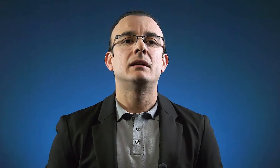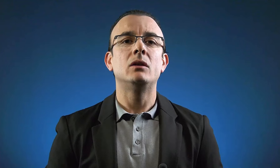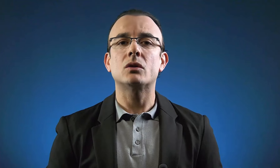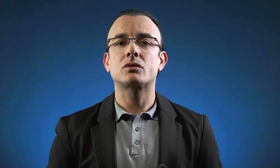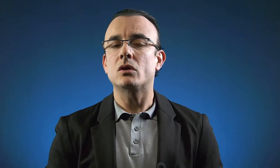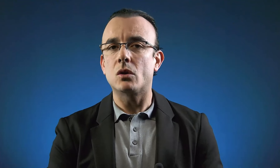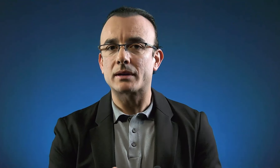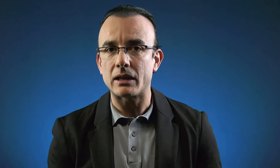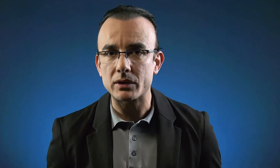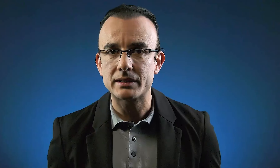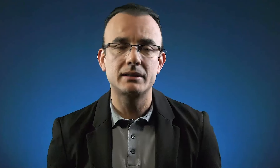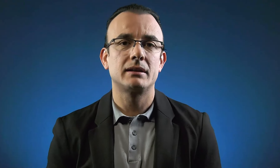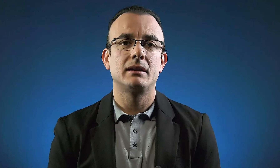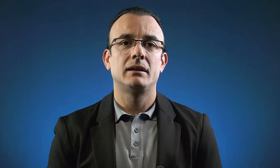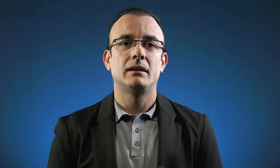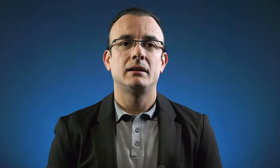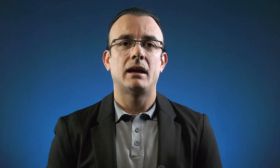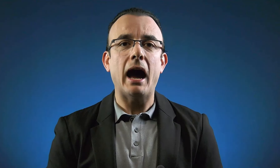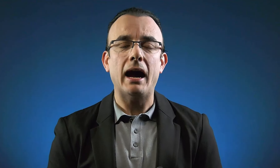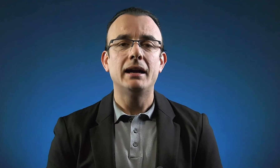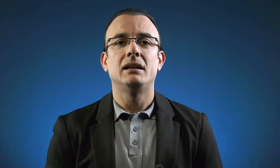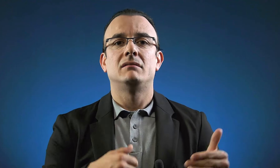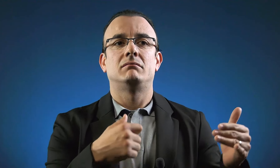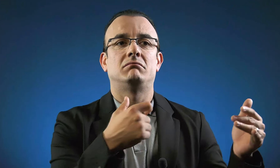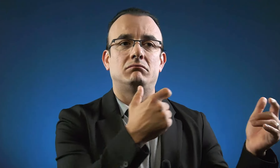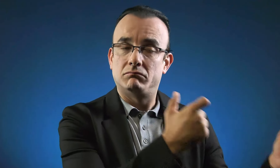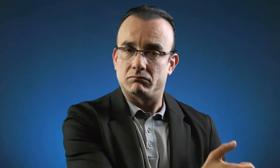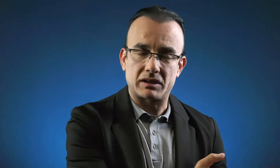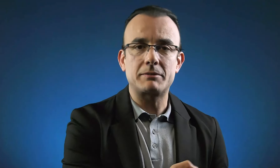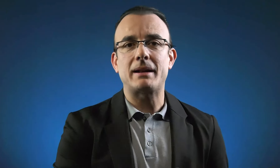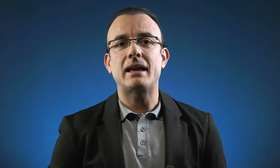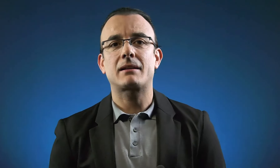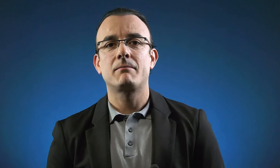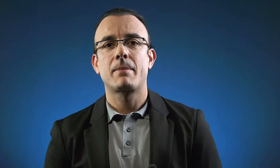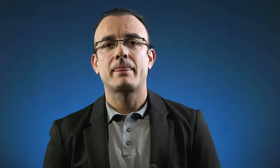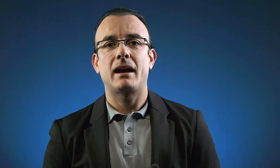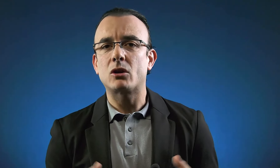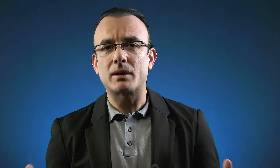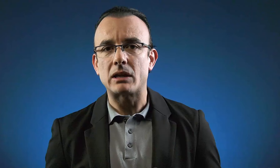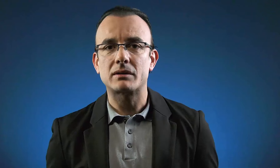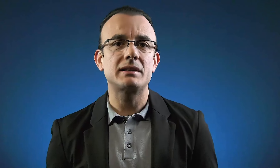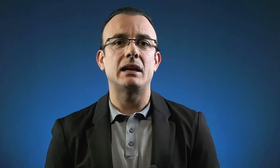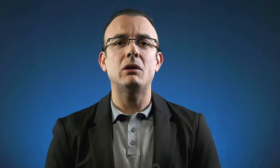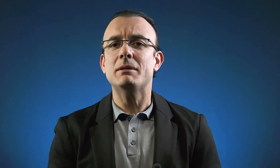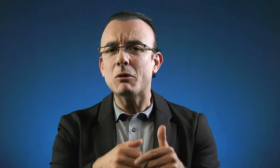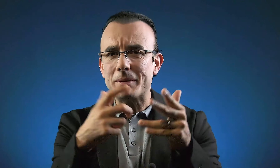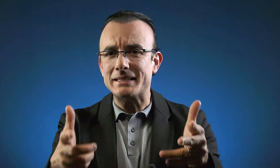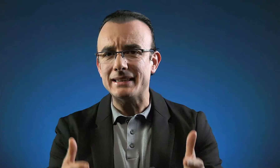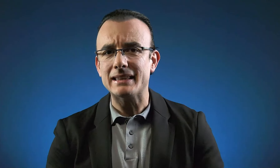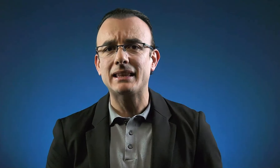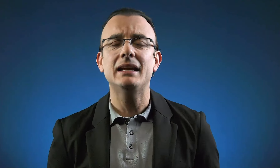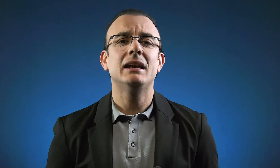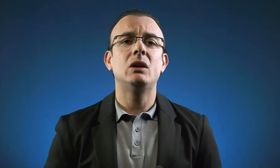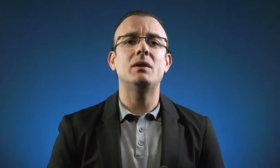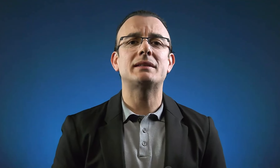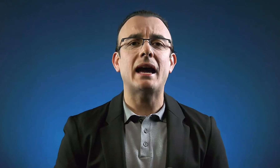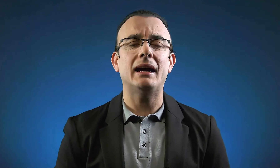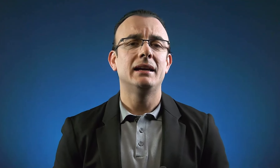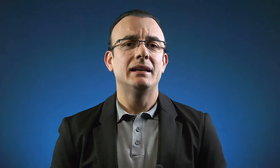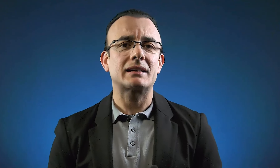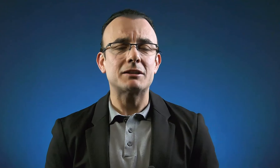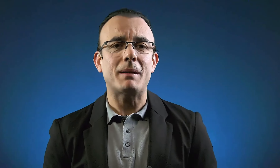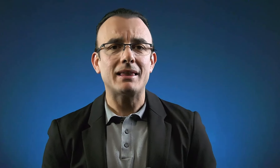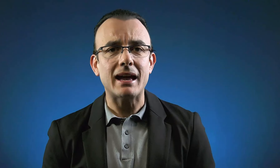los gobernadores a respaldar al gobernador de Sinaloa. El mismo presidente lo